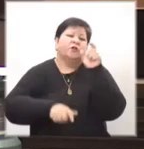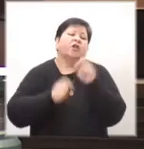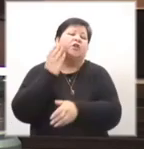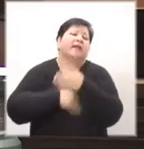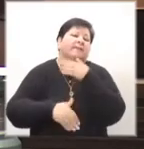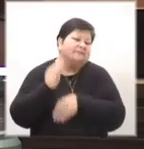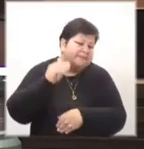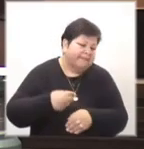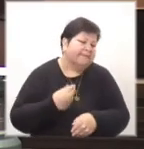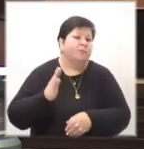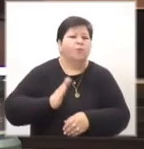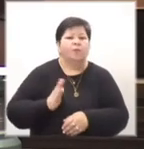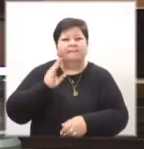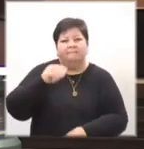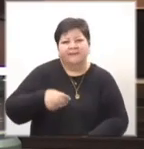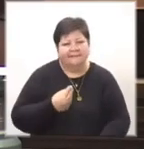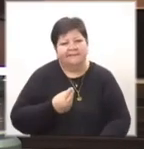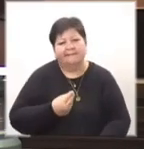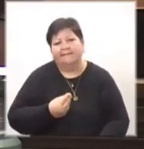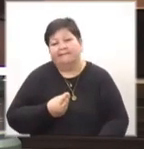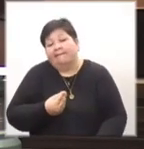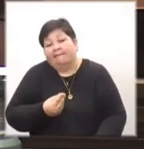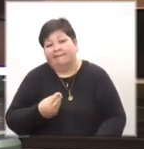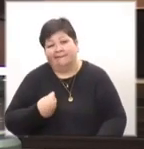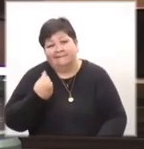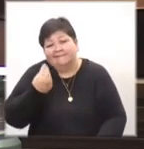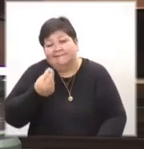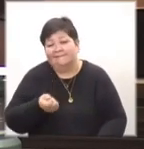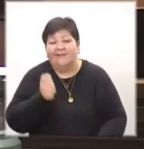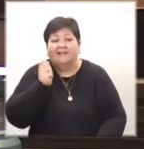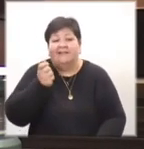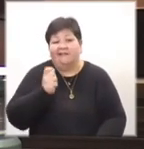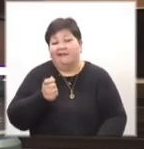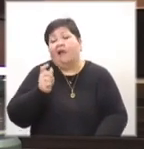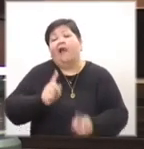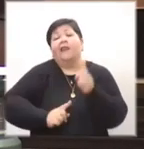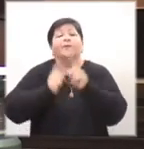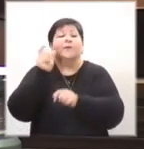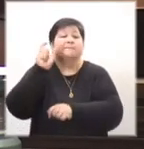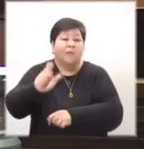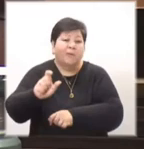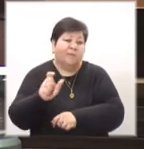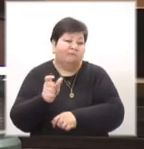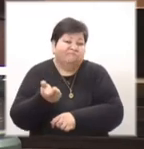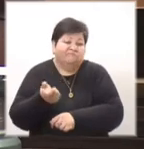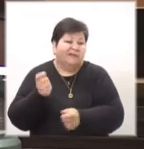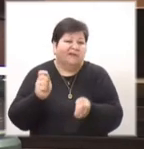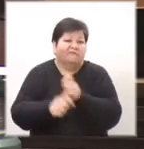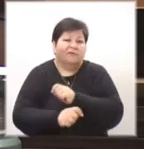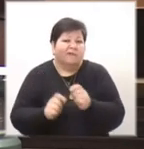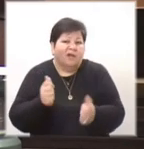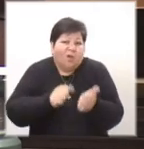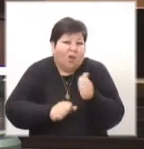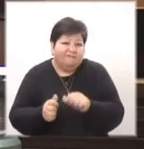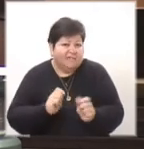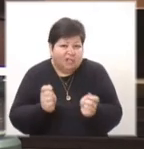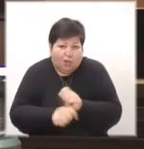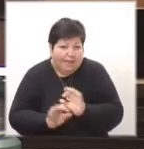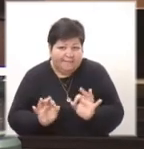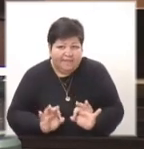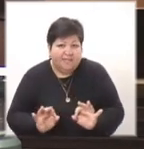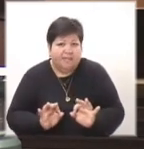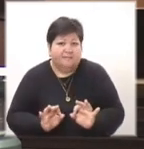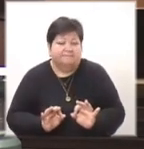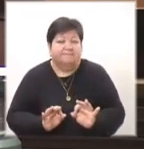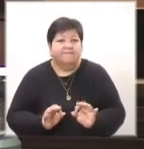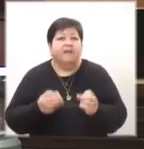pierden las mujeres y ganan unos pocos que son aquellos a los que la reforma no afecta. A continuación, nos extenderemos